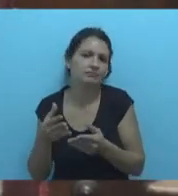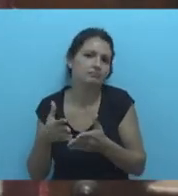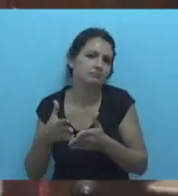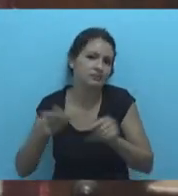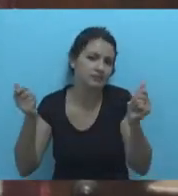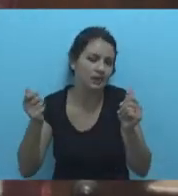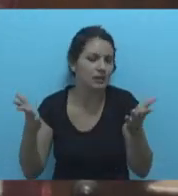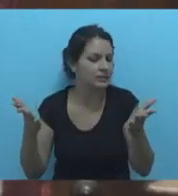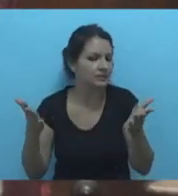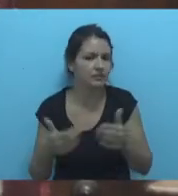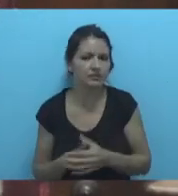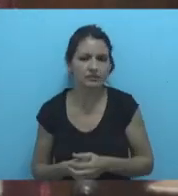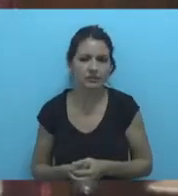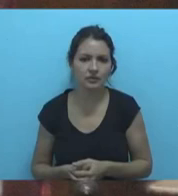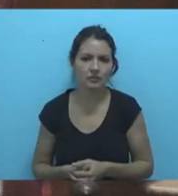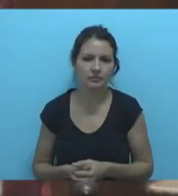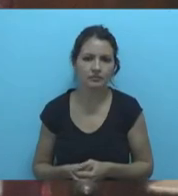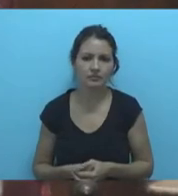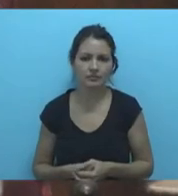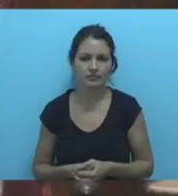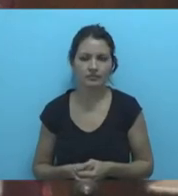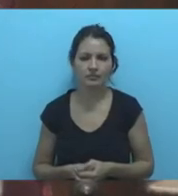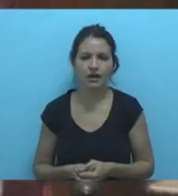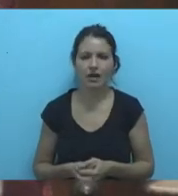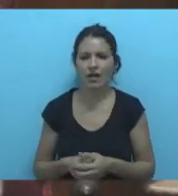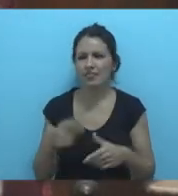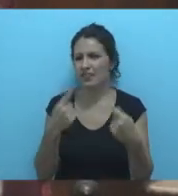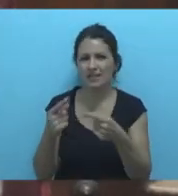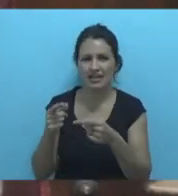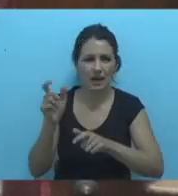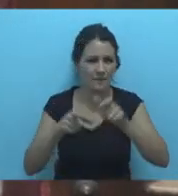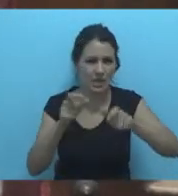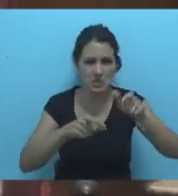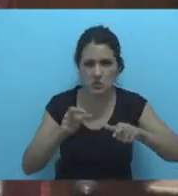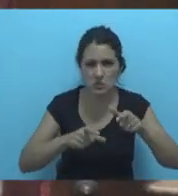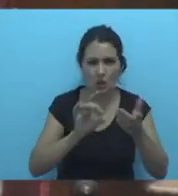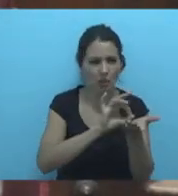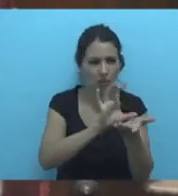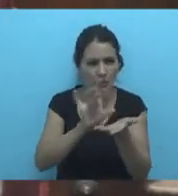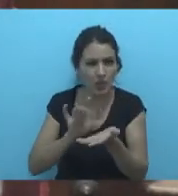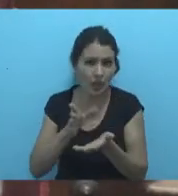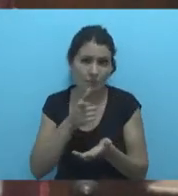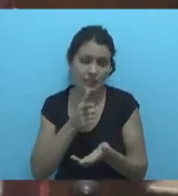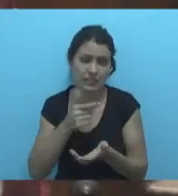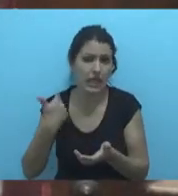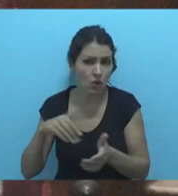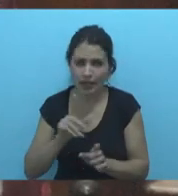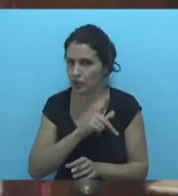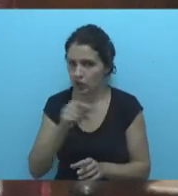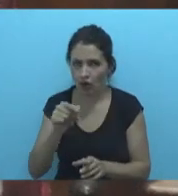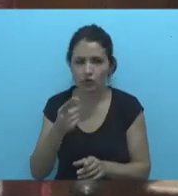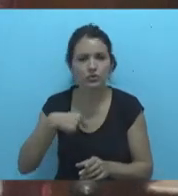normal que se vaya desguazando la empresa, de que queden algunos cientos de trabajadores en la calle, y nosotros creemos que esto todavía se puede